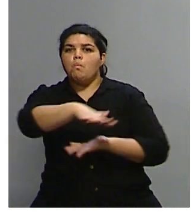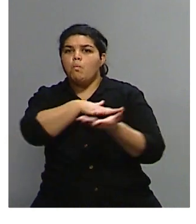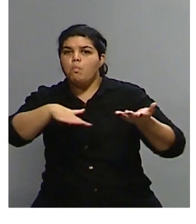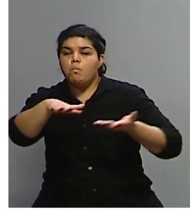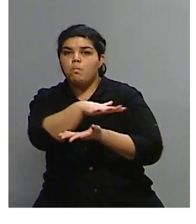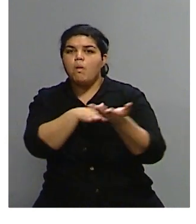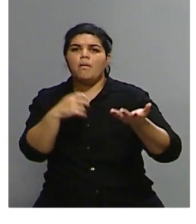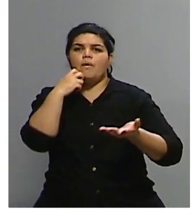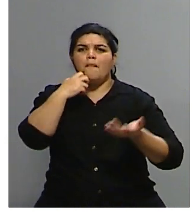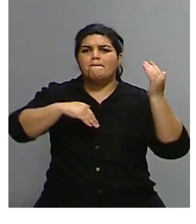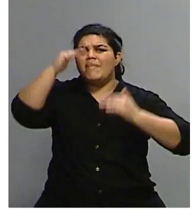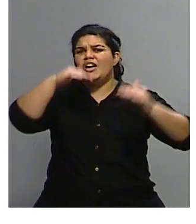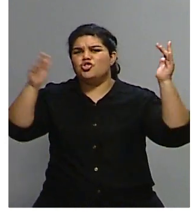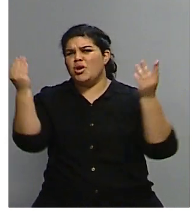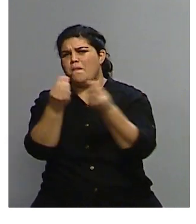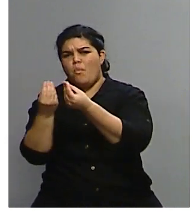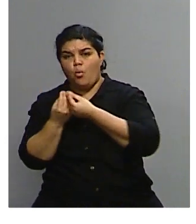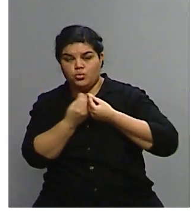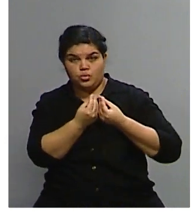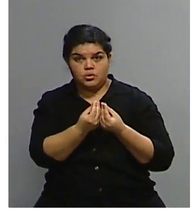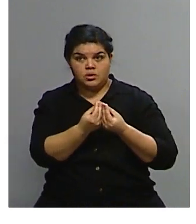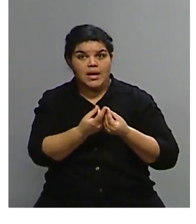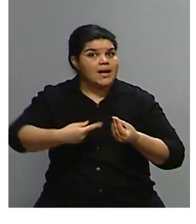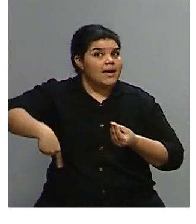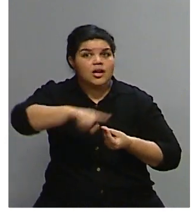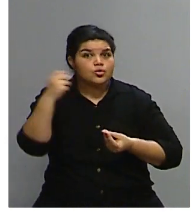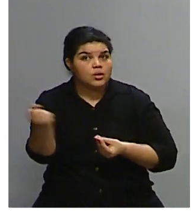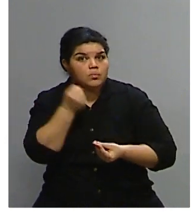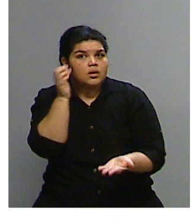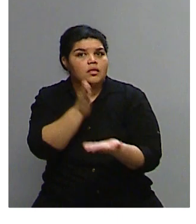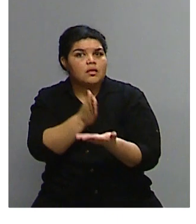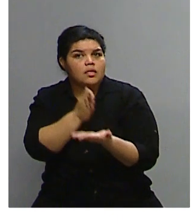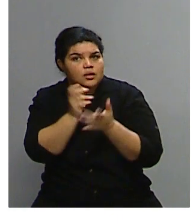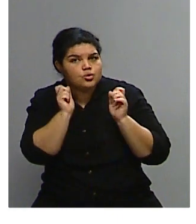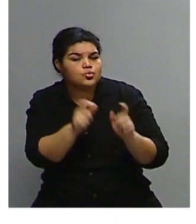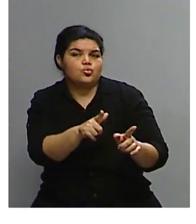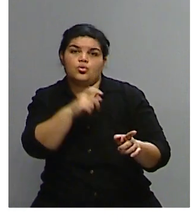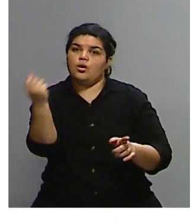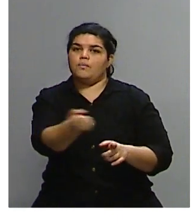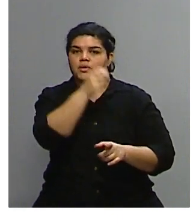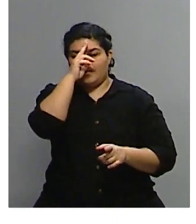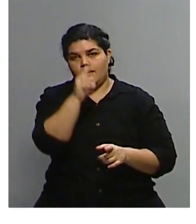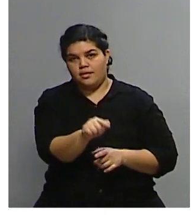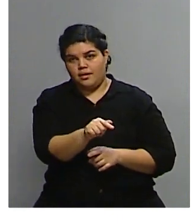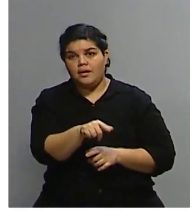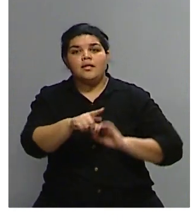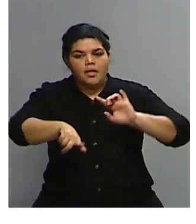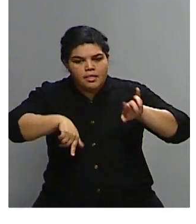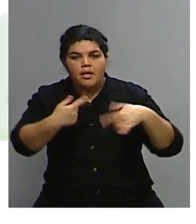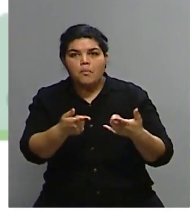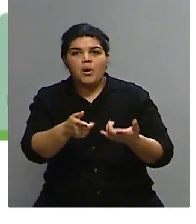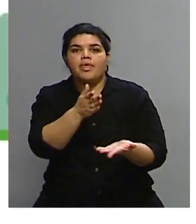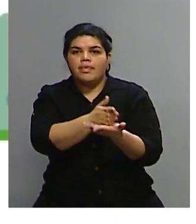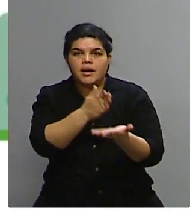y reconocer a las personas mayores como sujetos de derecho. A partir de ahí podemos discutir sobre las políticas públicas que necesitan.